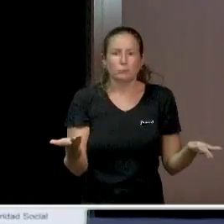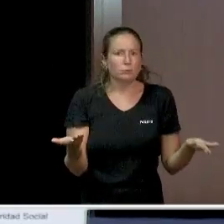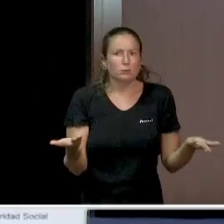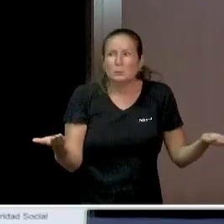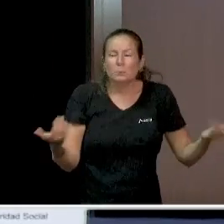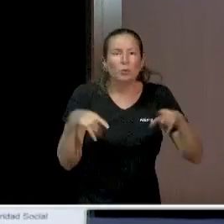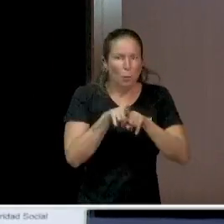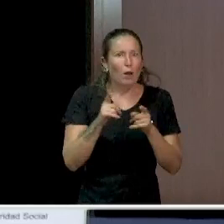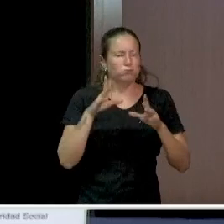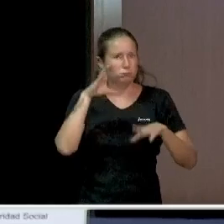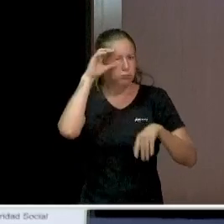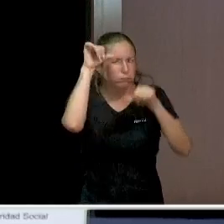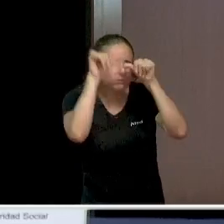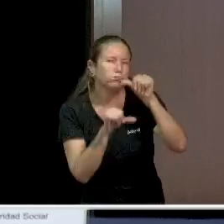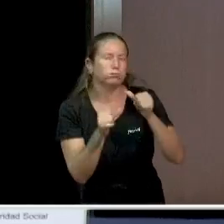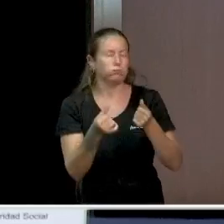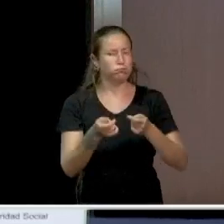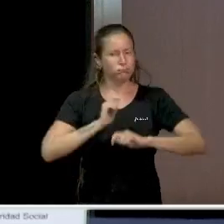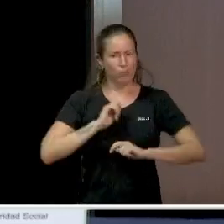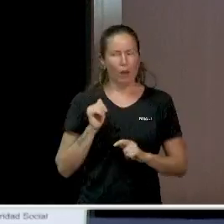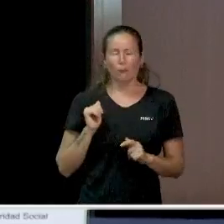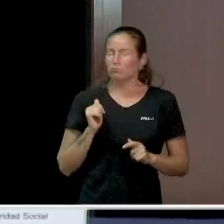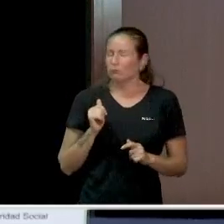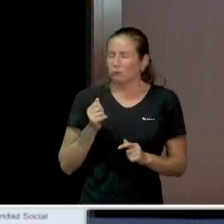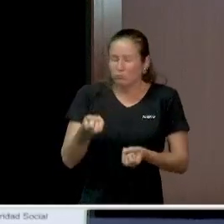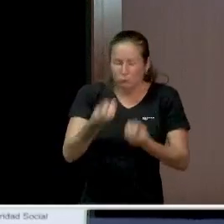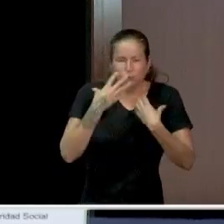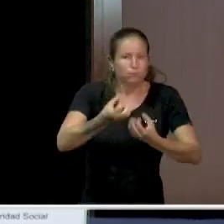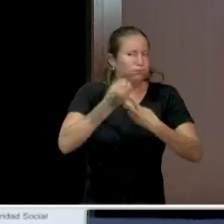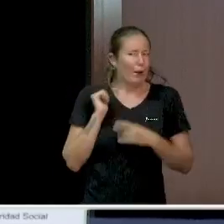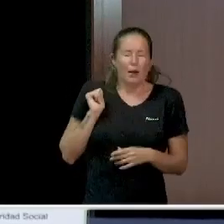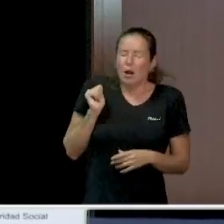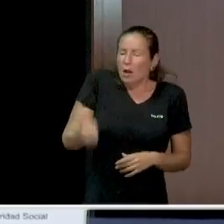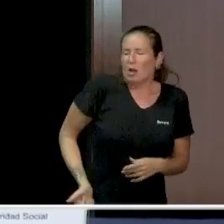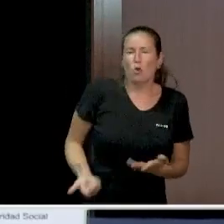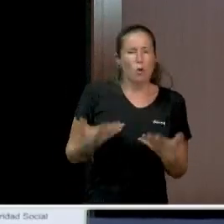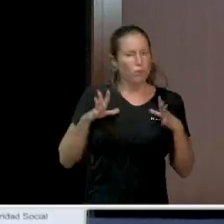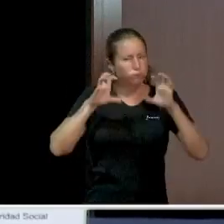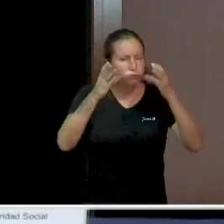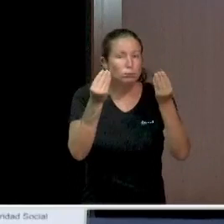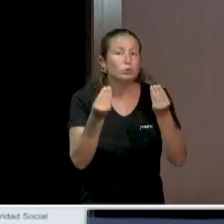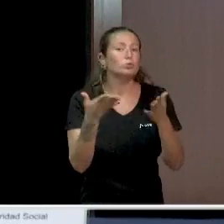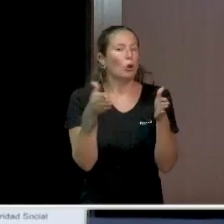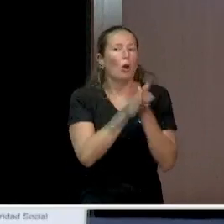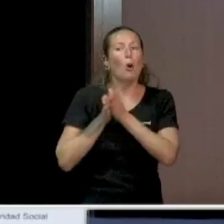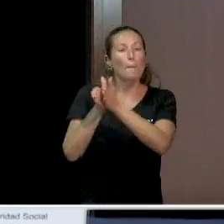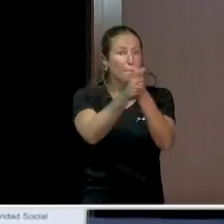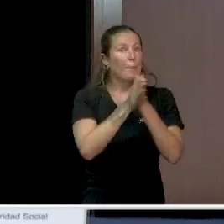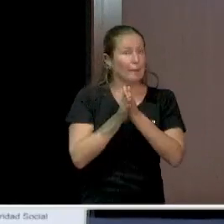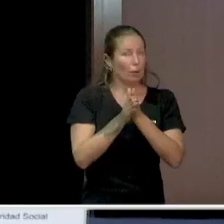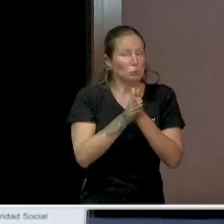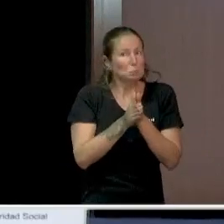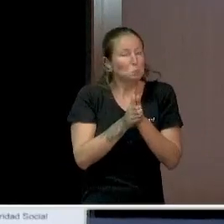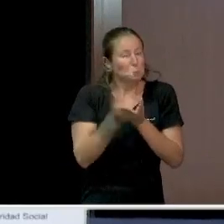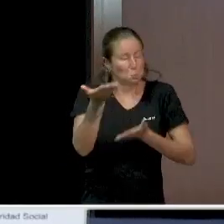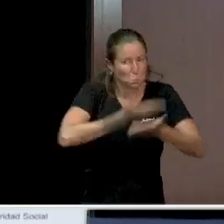como apasionante, en la ocasión donde tuve la oportunidad no solo de trabajar con compañeros y compañeras